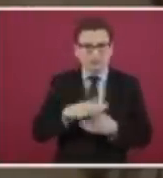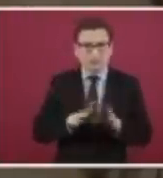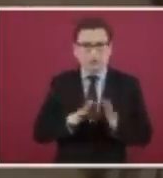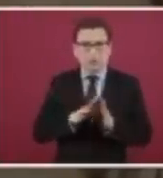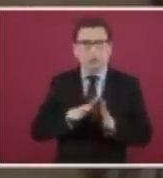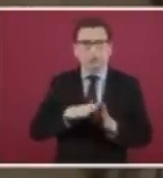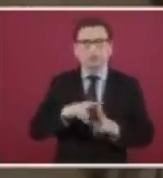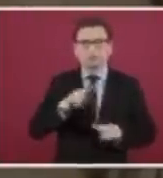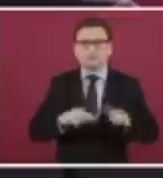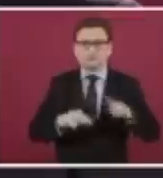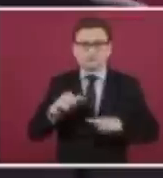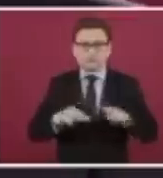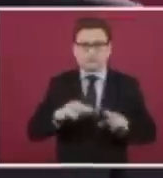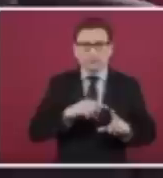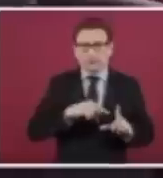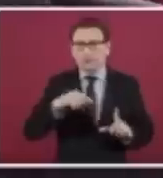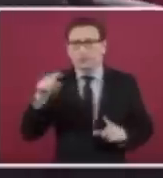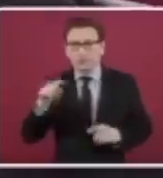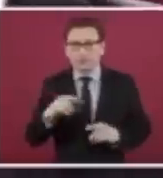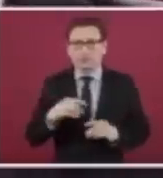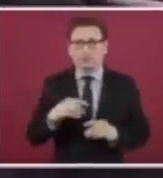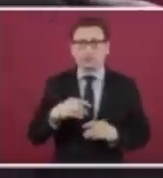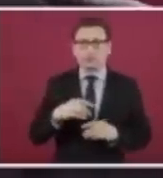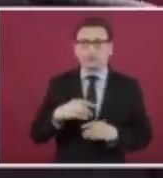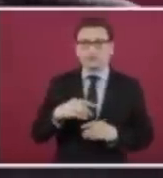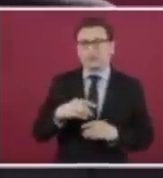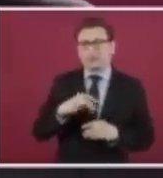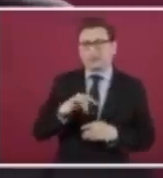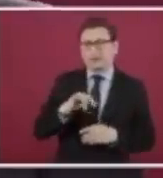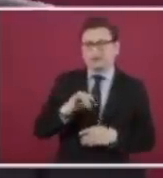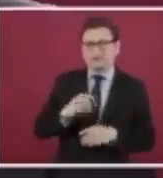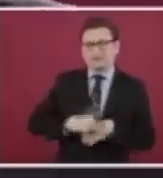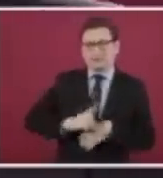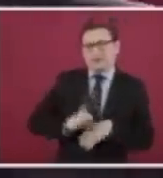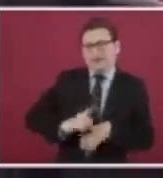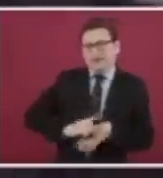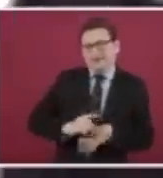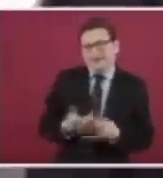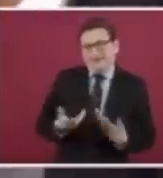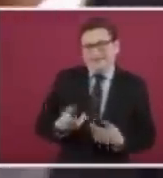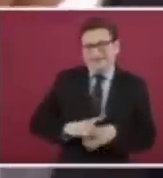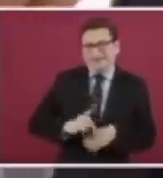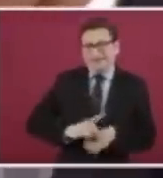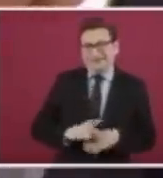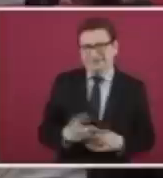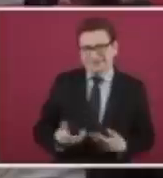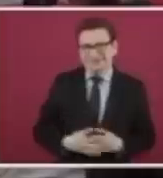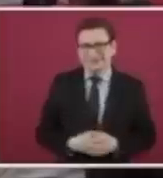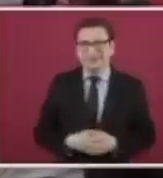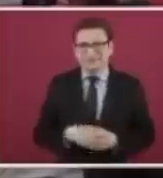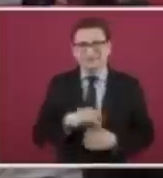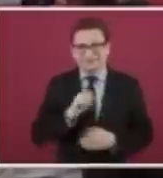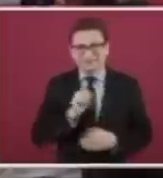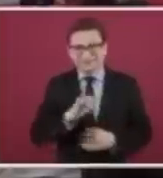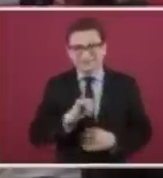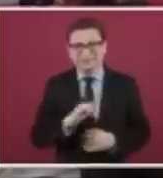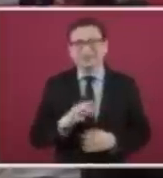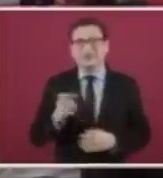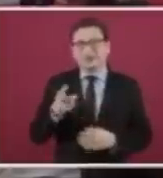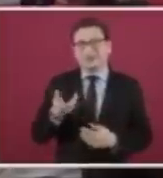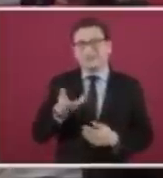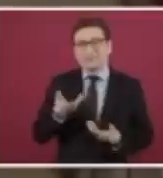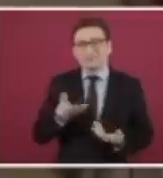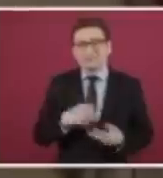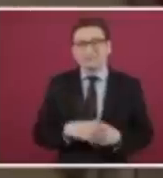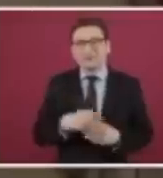crecimiento para sí, este año. Todos los días. Sí, o sea, la OCDE señaló, o sea,